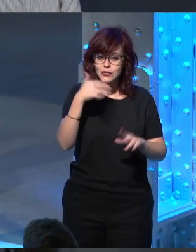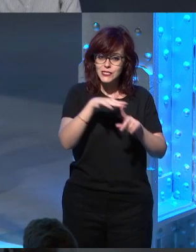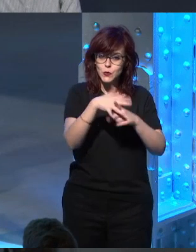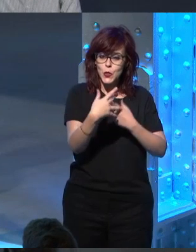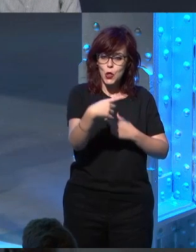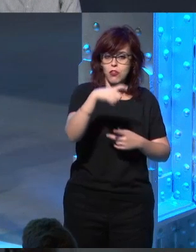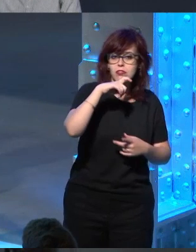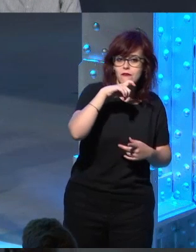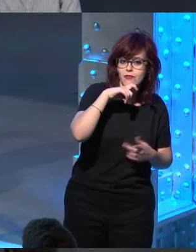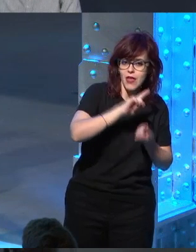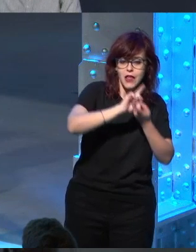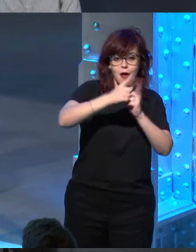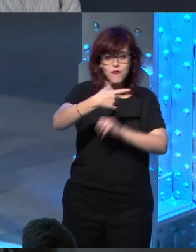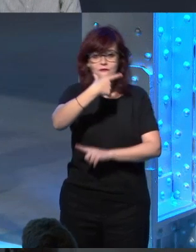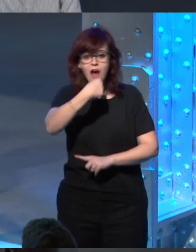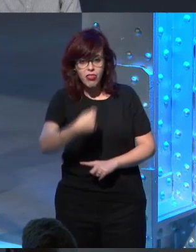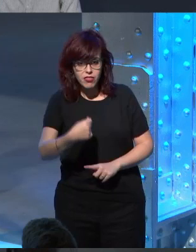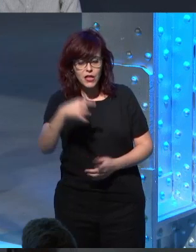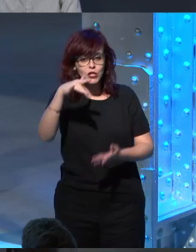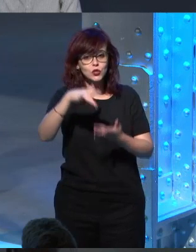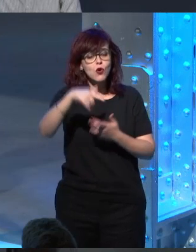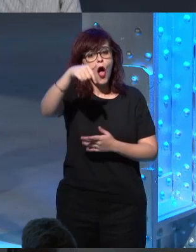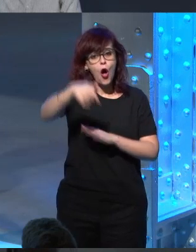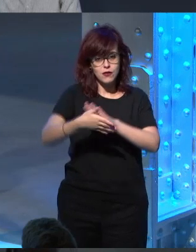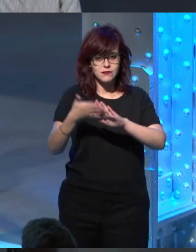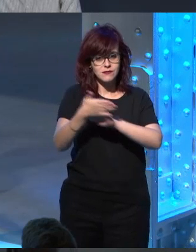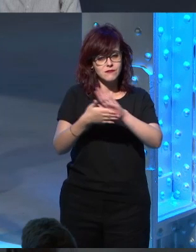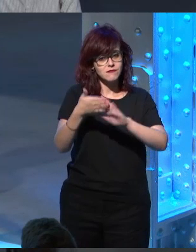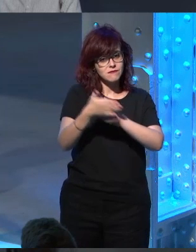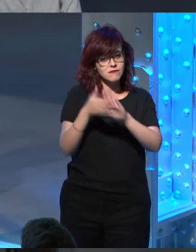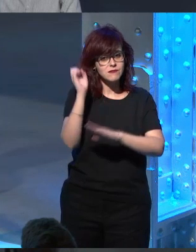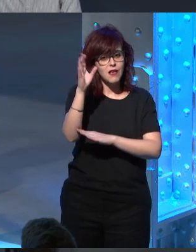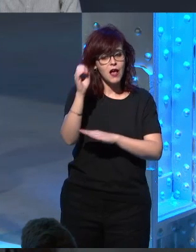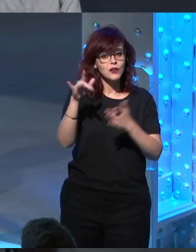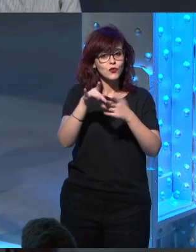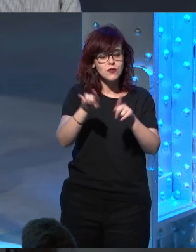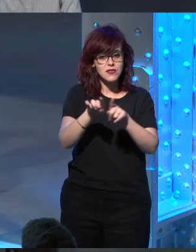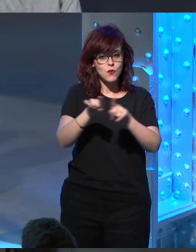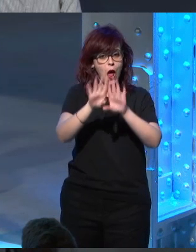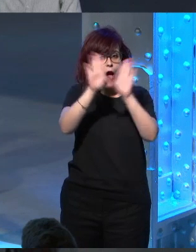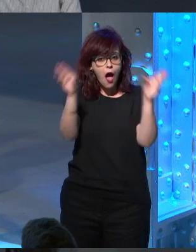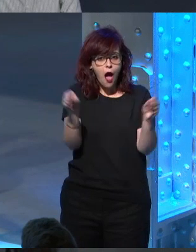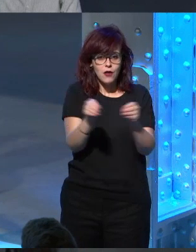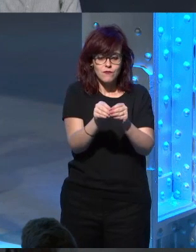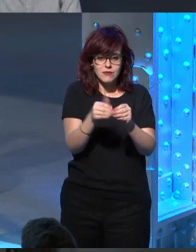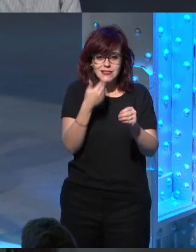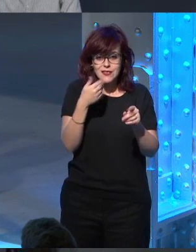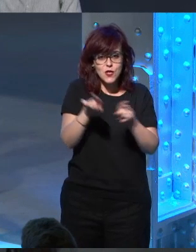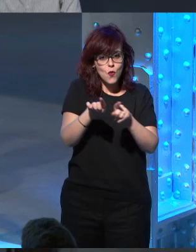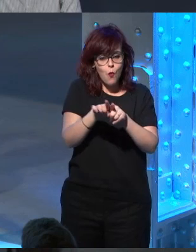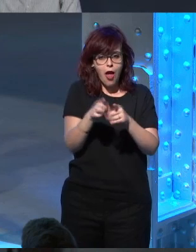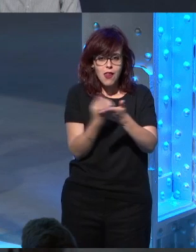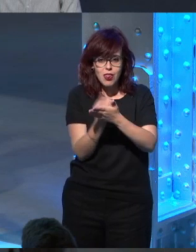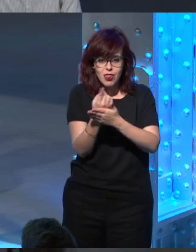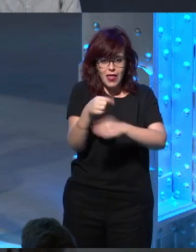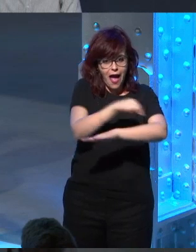lo difícil hoy, esta charla que vamos a tener aquí está siendo perfectamente resumida y no sé si decir cartografiada para que esté